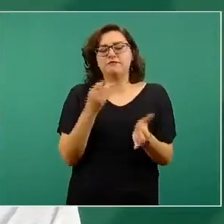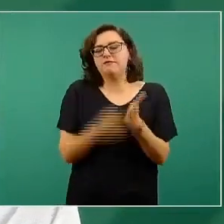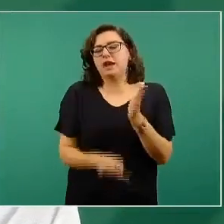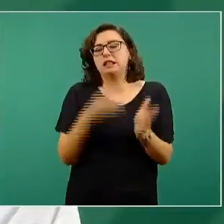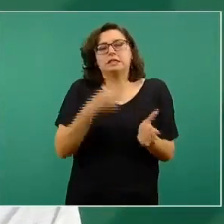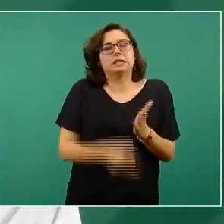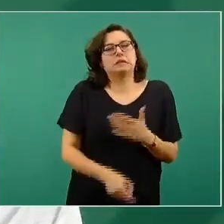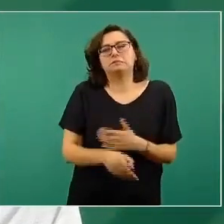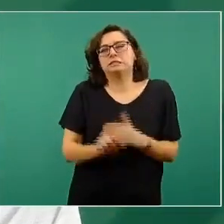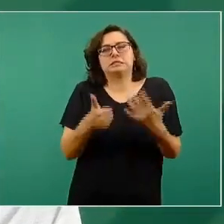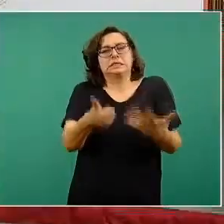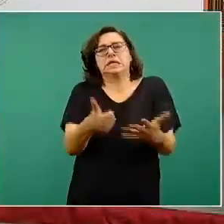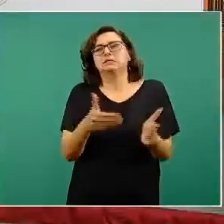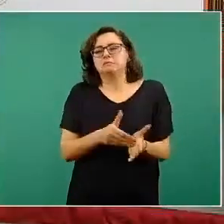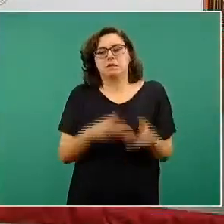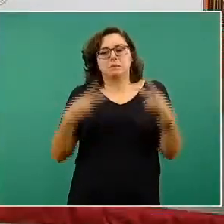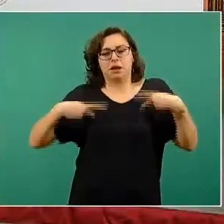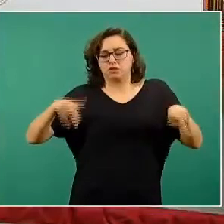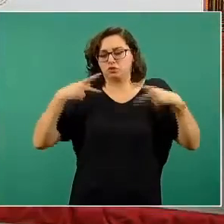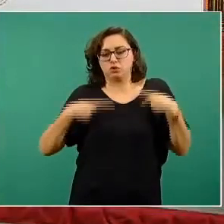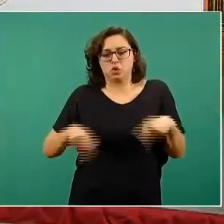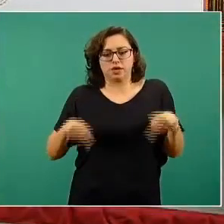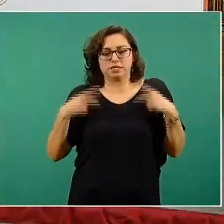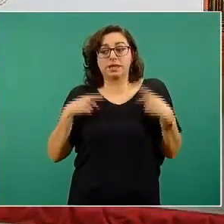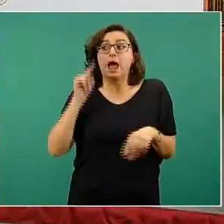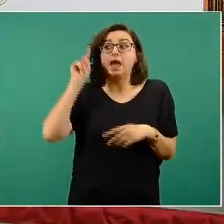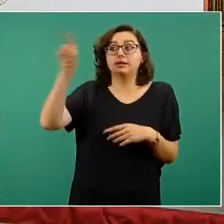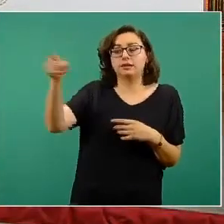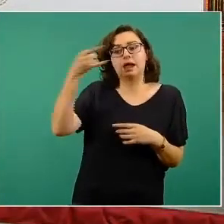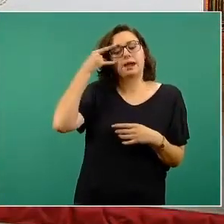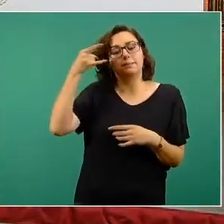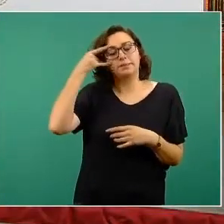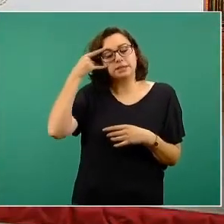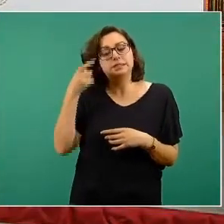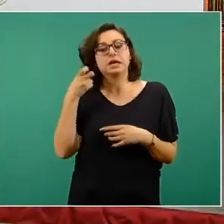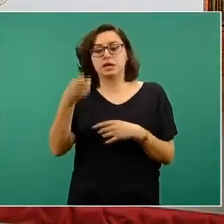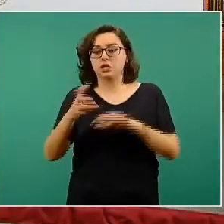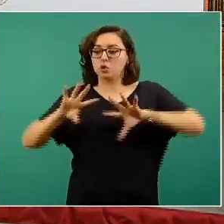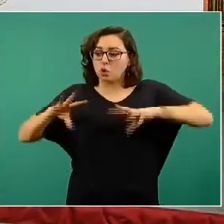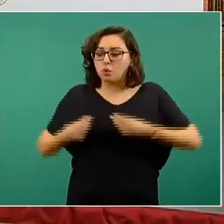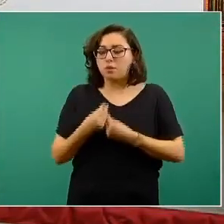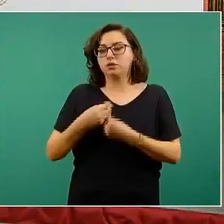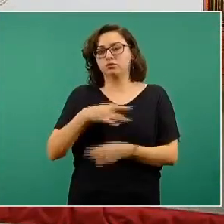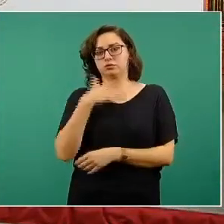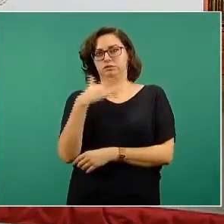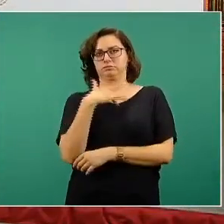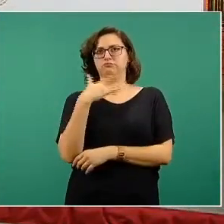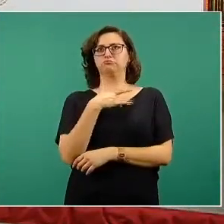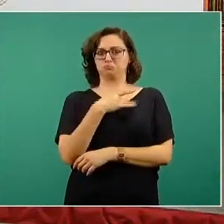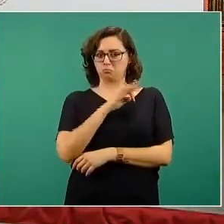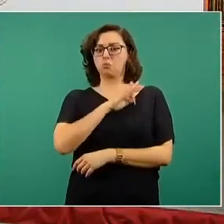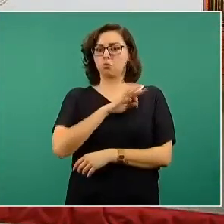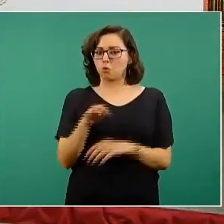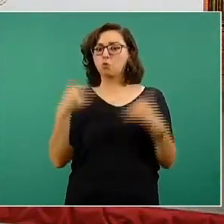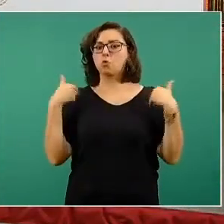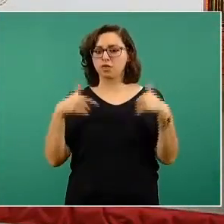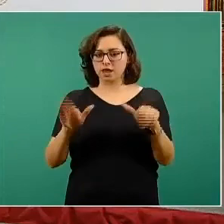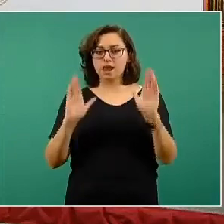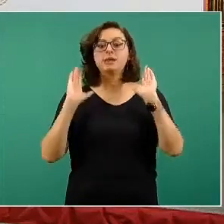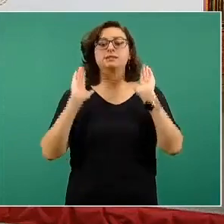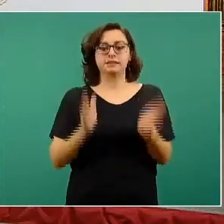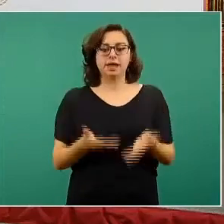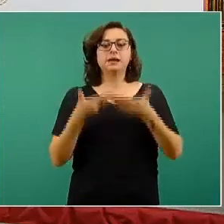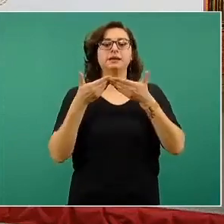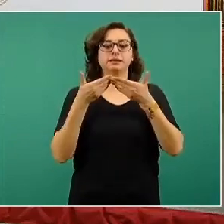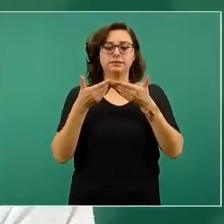de vacuna en el personal educativo en Campeche para completar el censo, la meta de lo que se espera. Y así